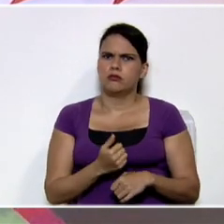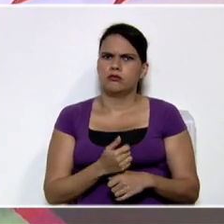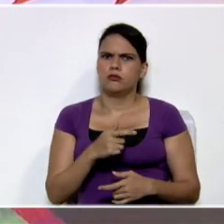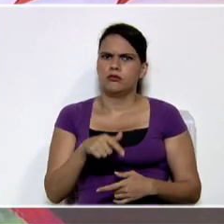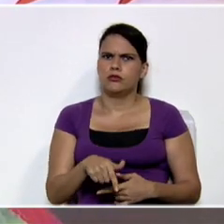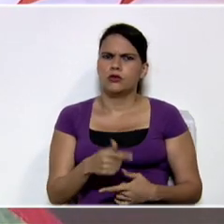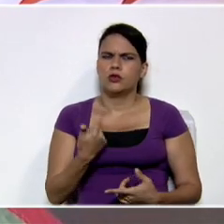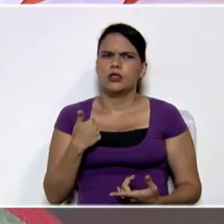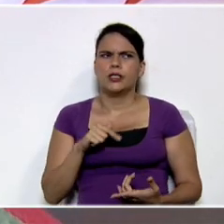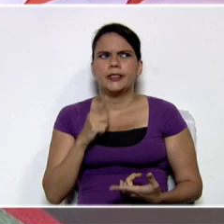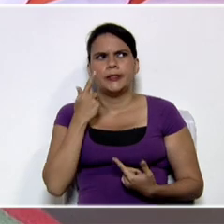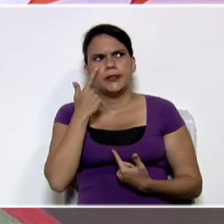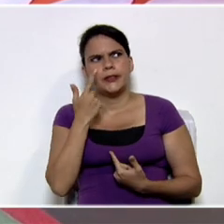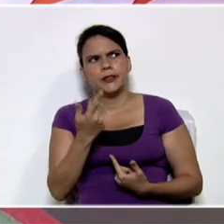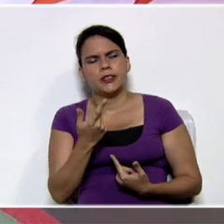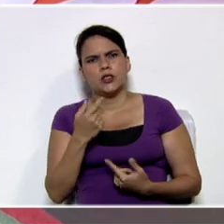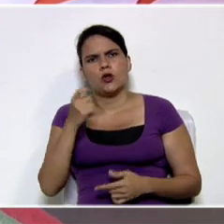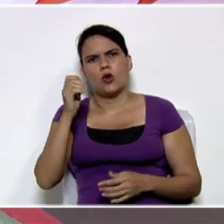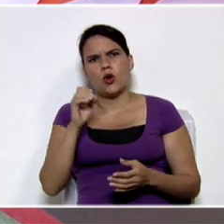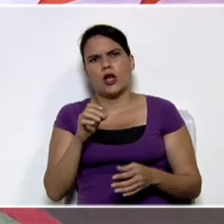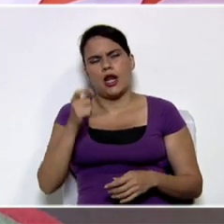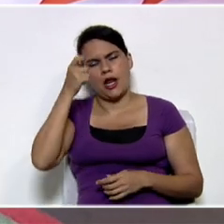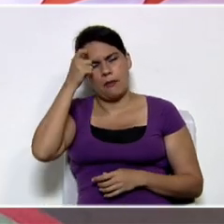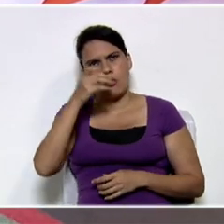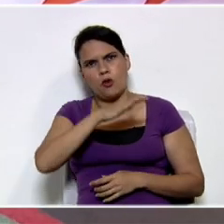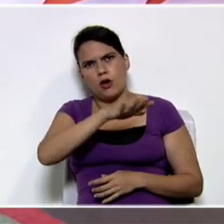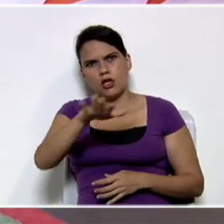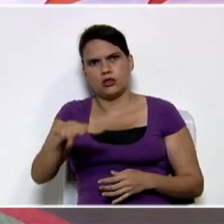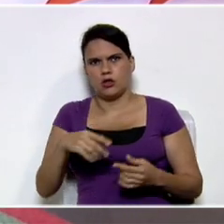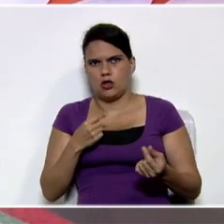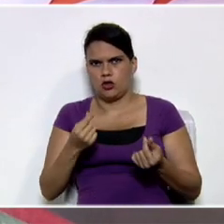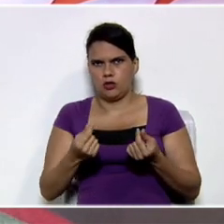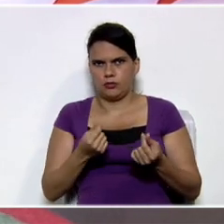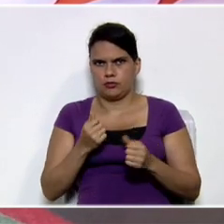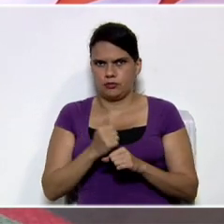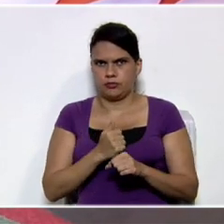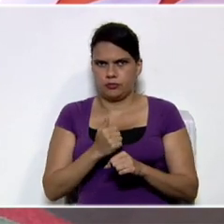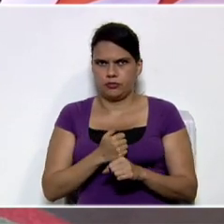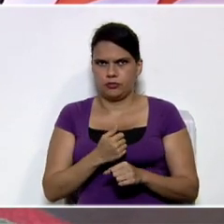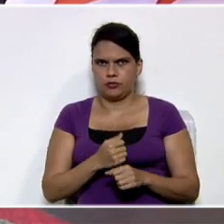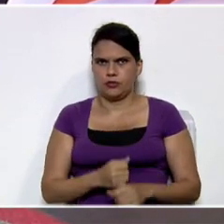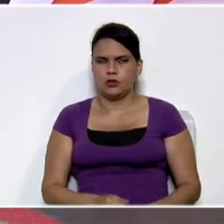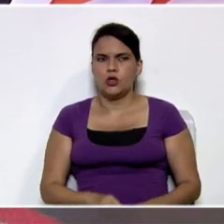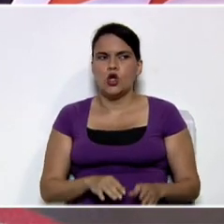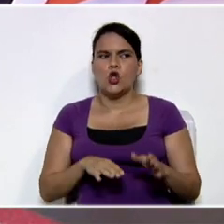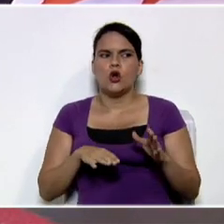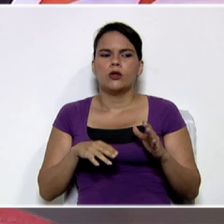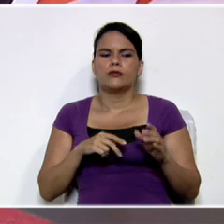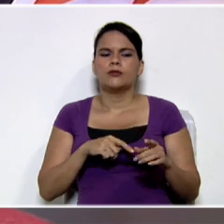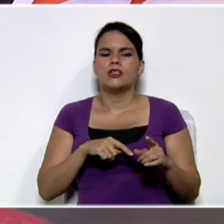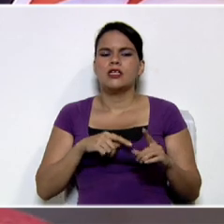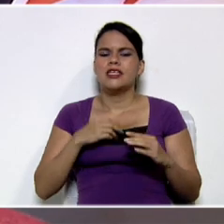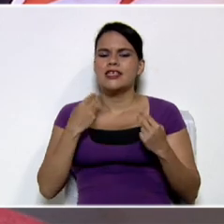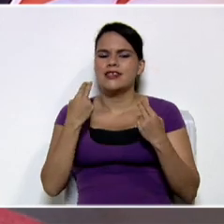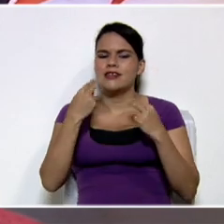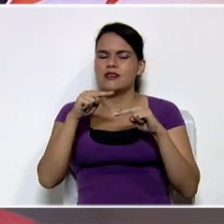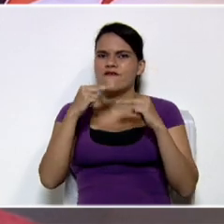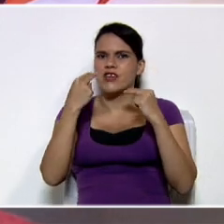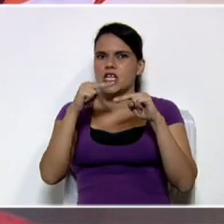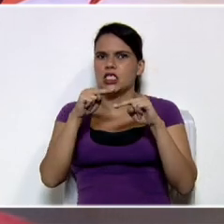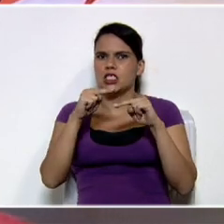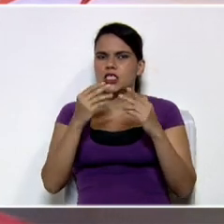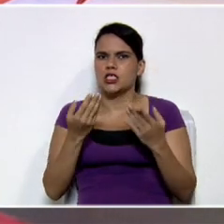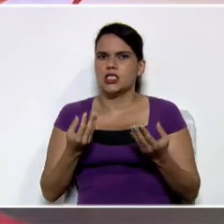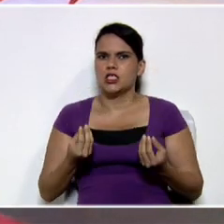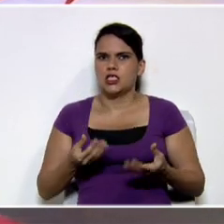específicamente lo que tiene que ver con la población económicamente activa, los índices de natalidad y los índices de